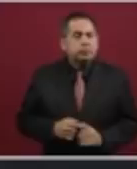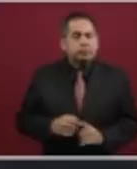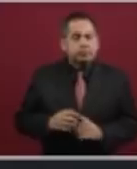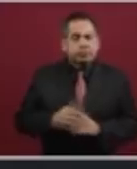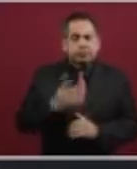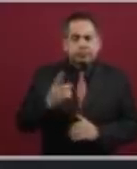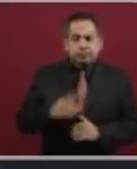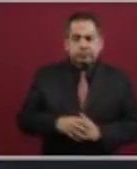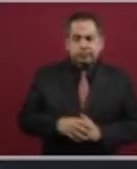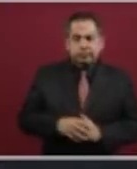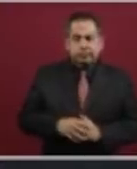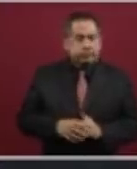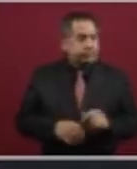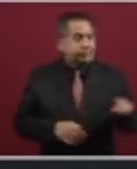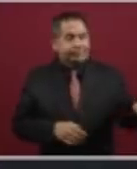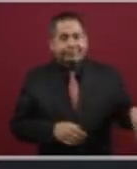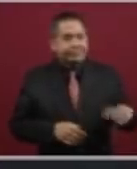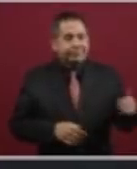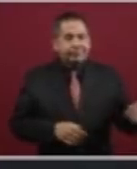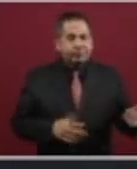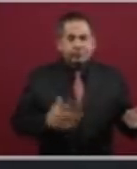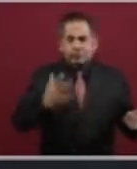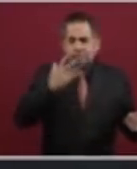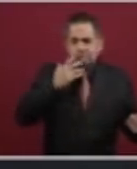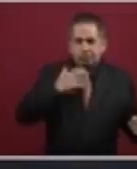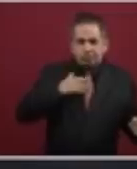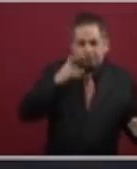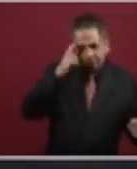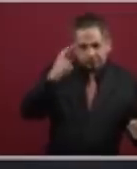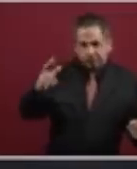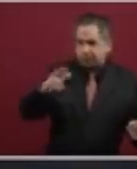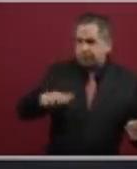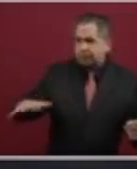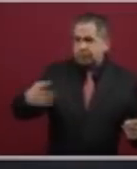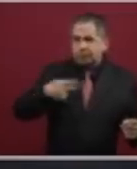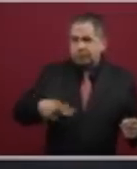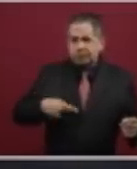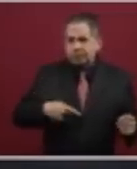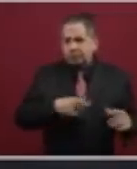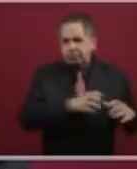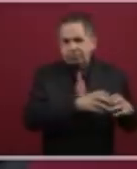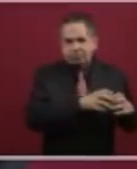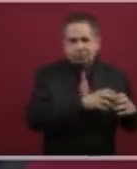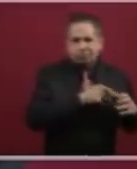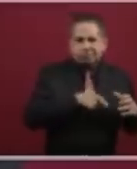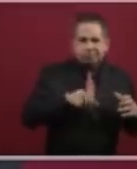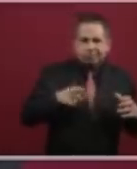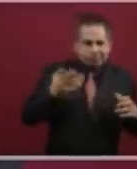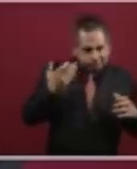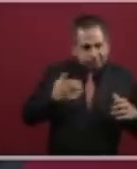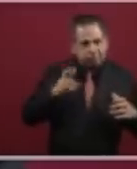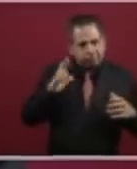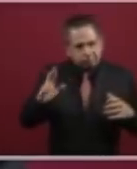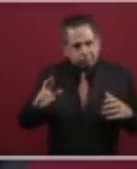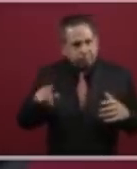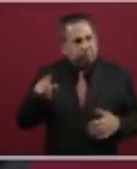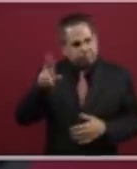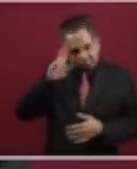no le tienen respeto a nuestro pueblo. Nuestro pueblo es